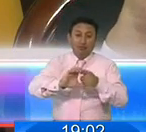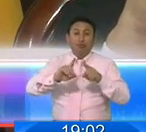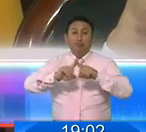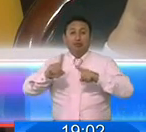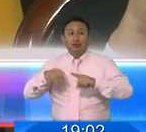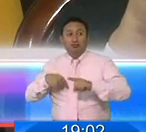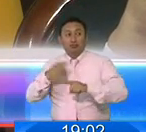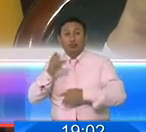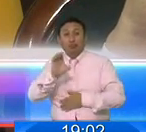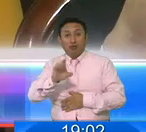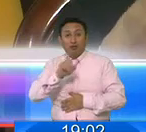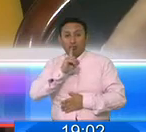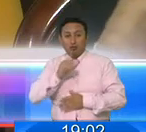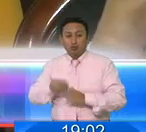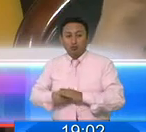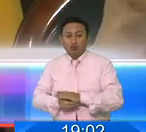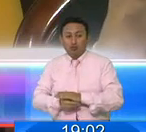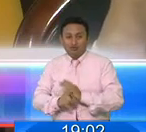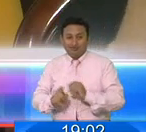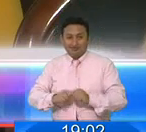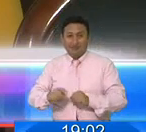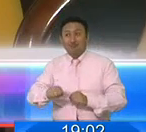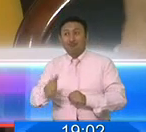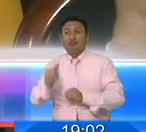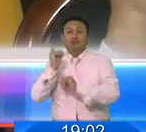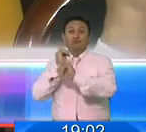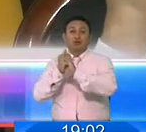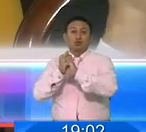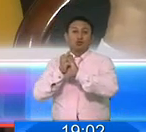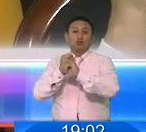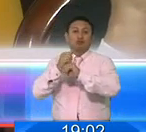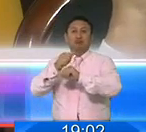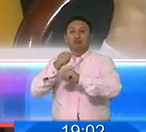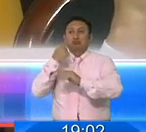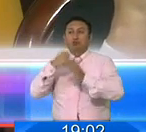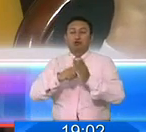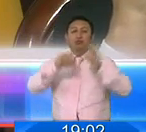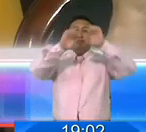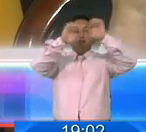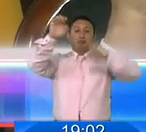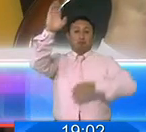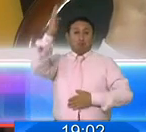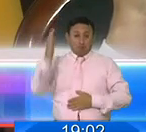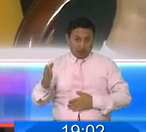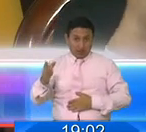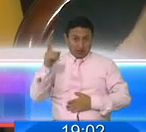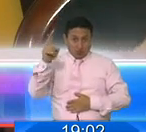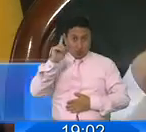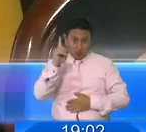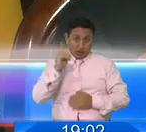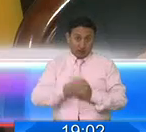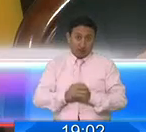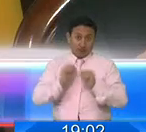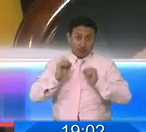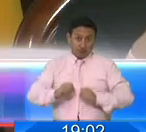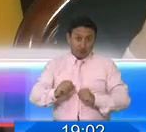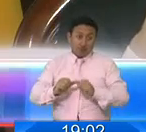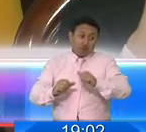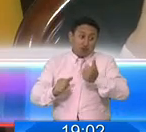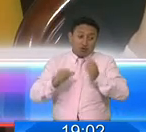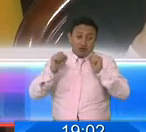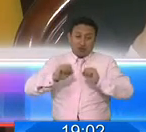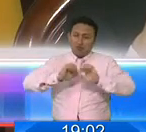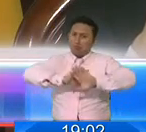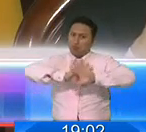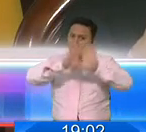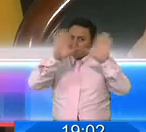para que entidades de fuera del país odebrecht es una y sin duda tenemos que transparentar